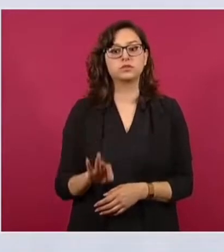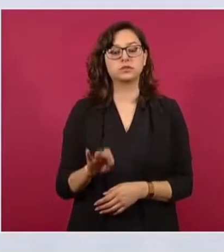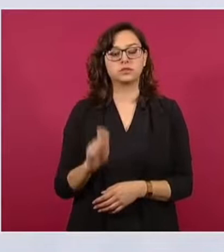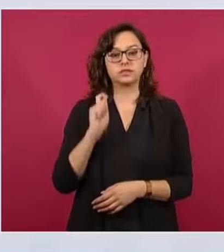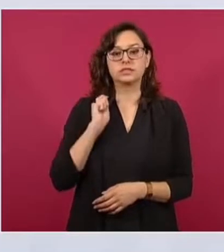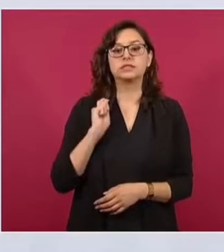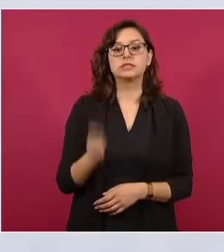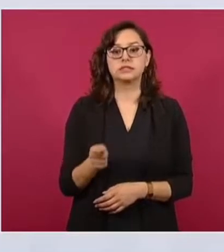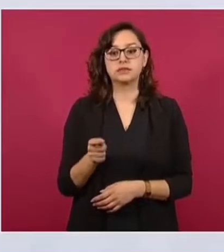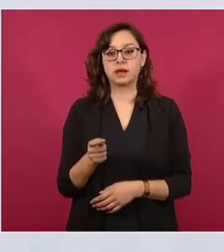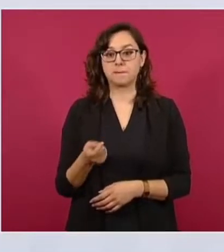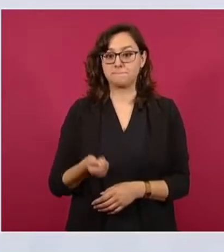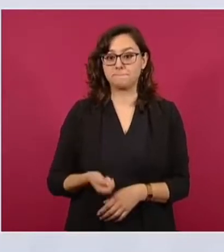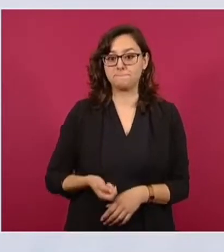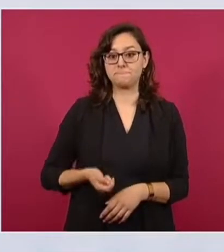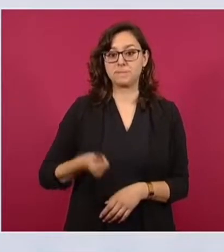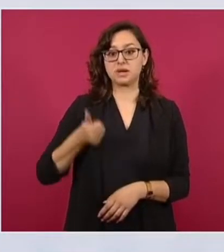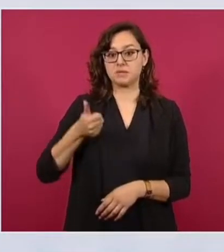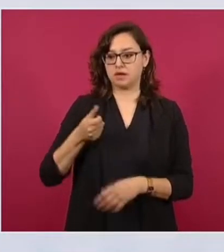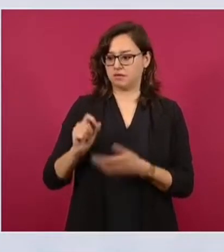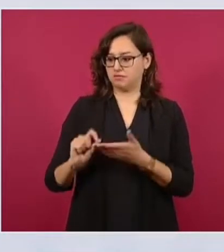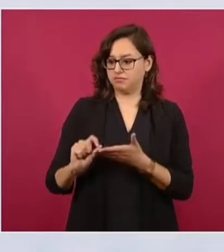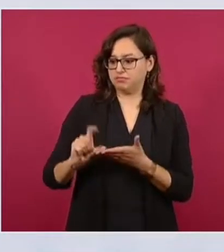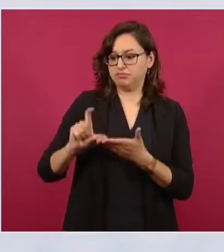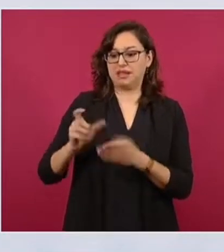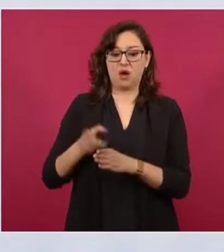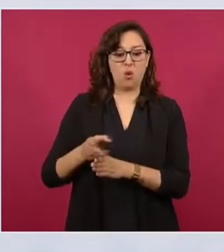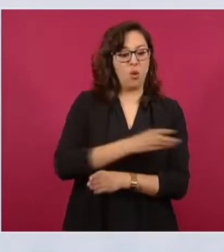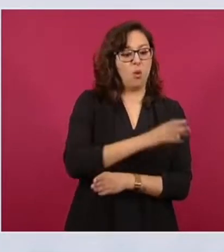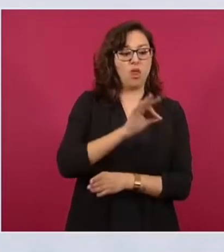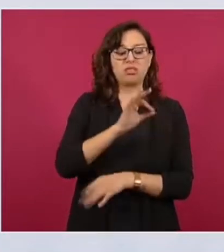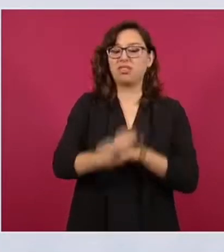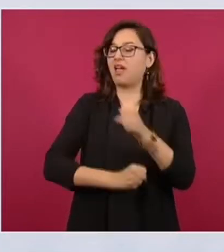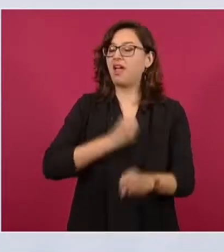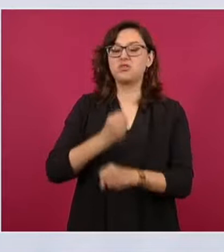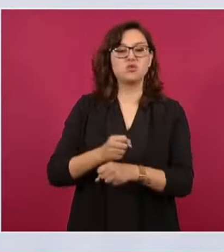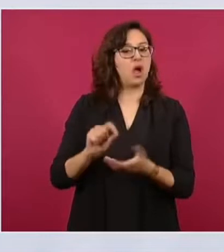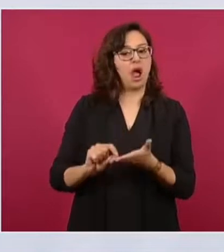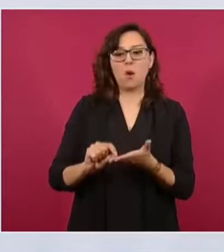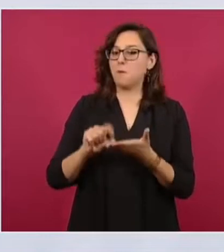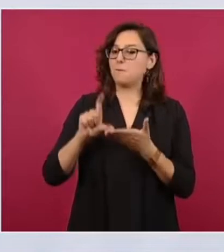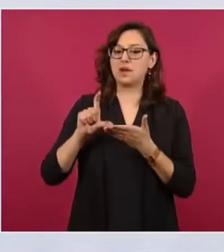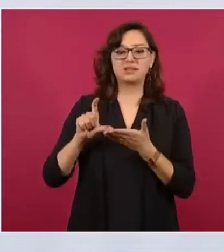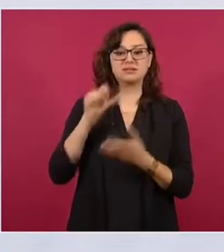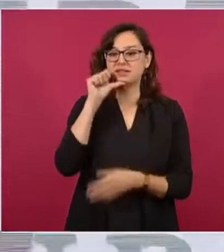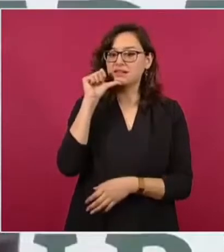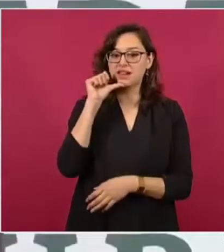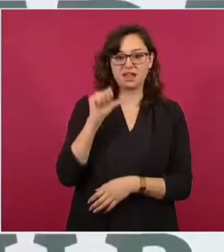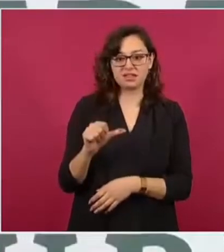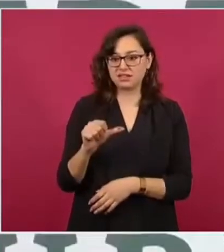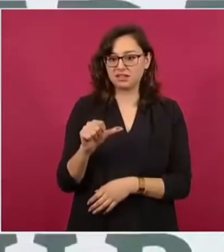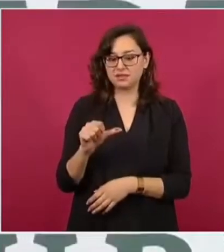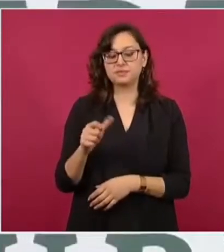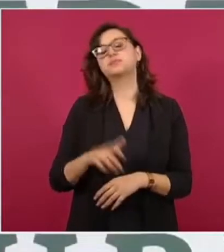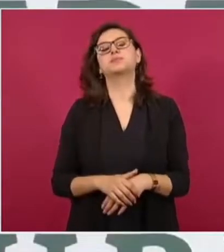incrementado por primera vez en más de 4 décadas. El año pasado las remesas fueron